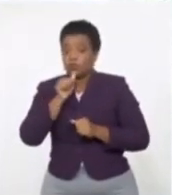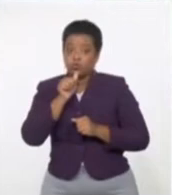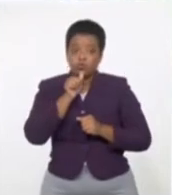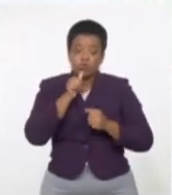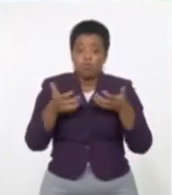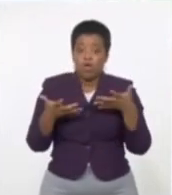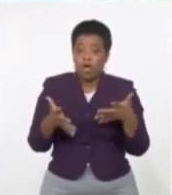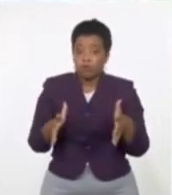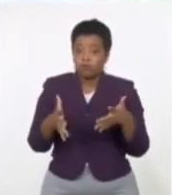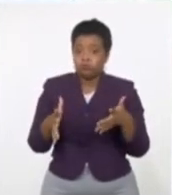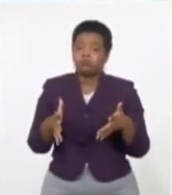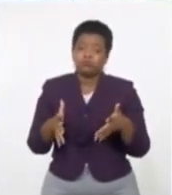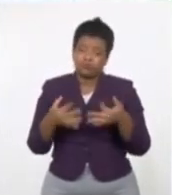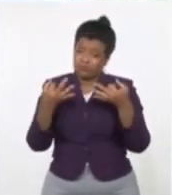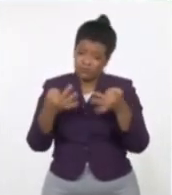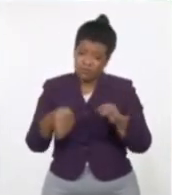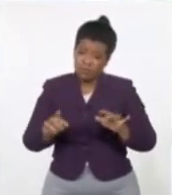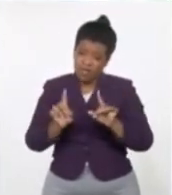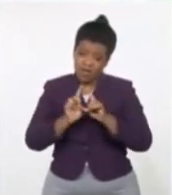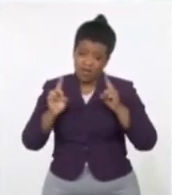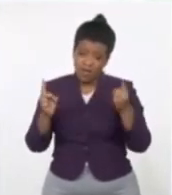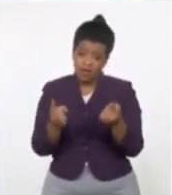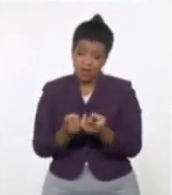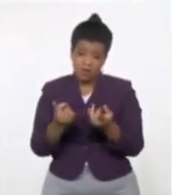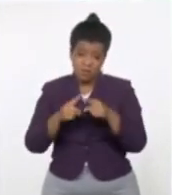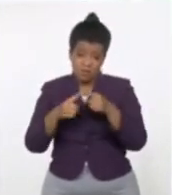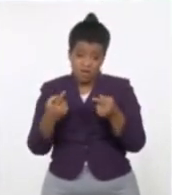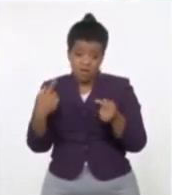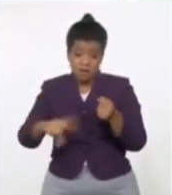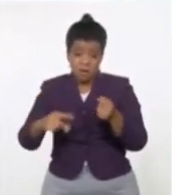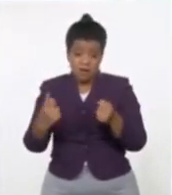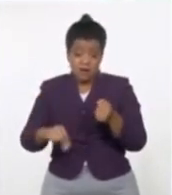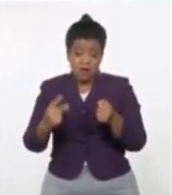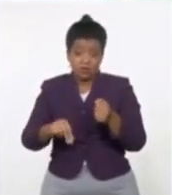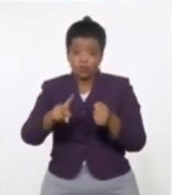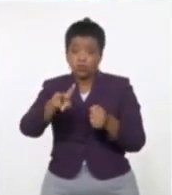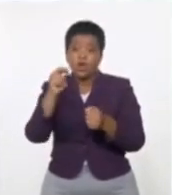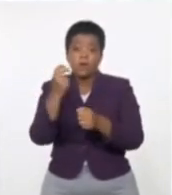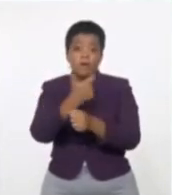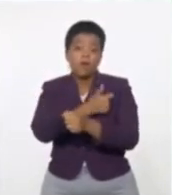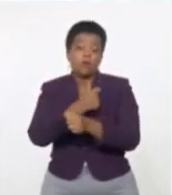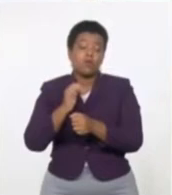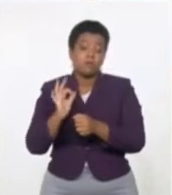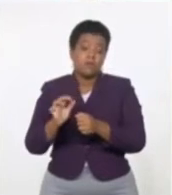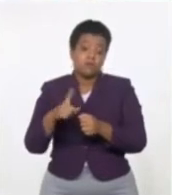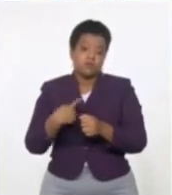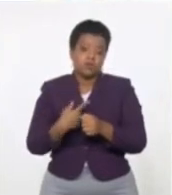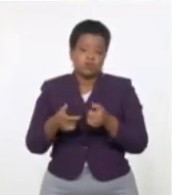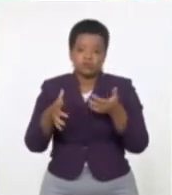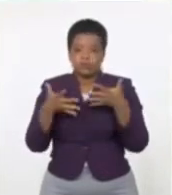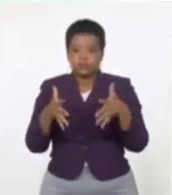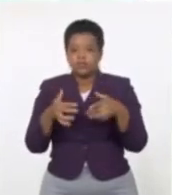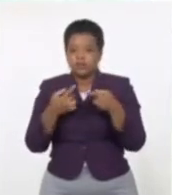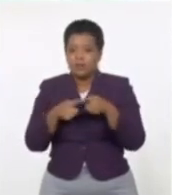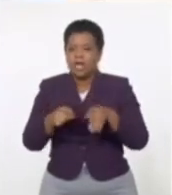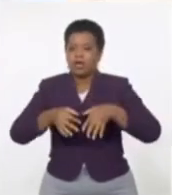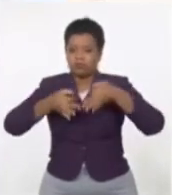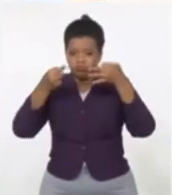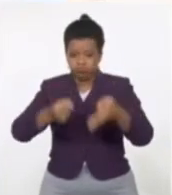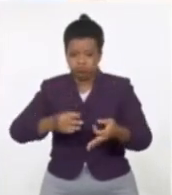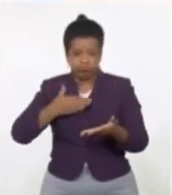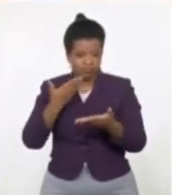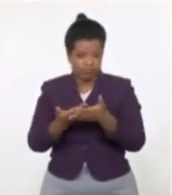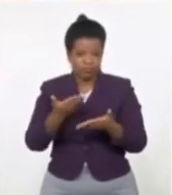general, porque de hecho un ensayo clínico trae eso consigo, pero seguridad ya está